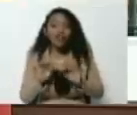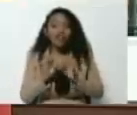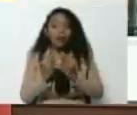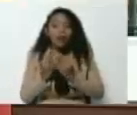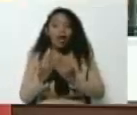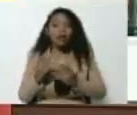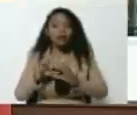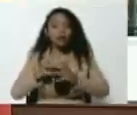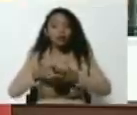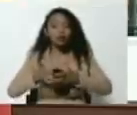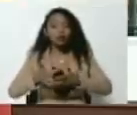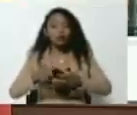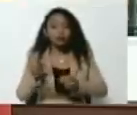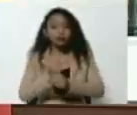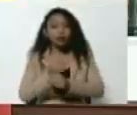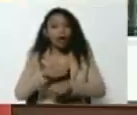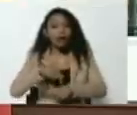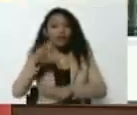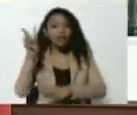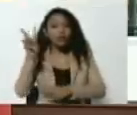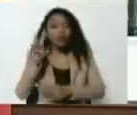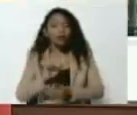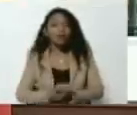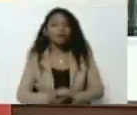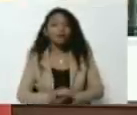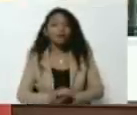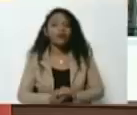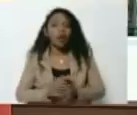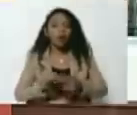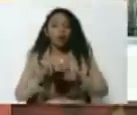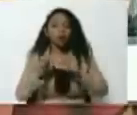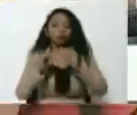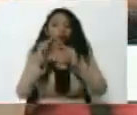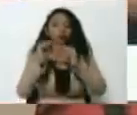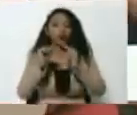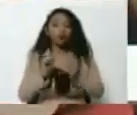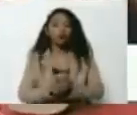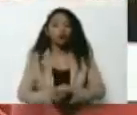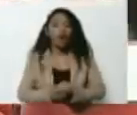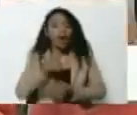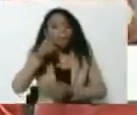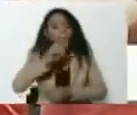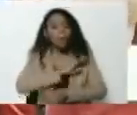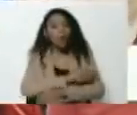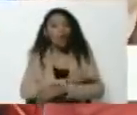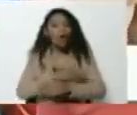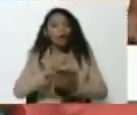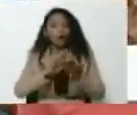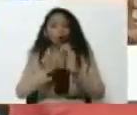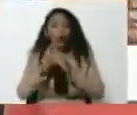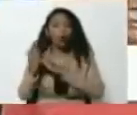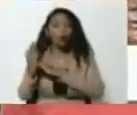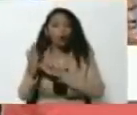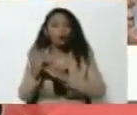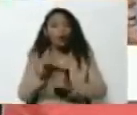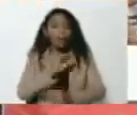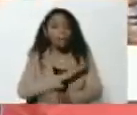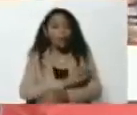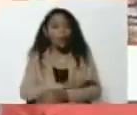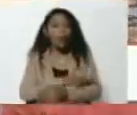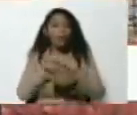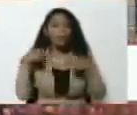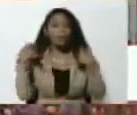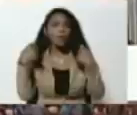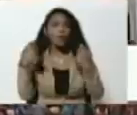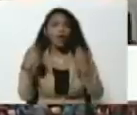la clase obrera de Venezuela y a construir el poder comunal, el poder